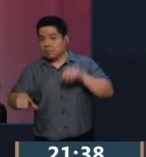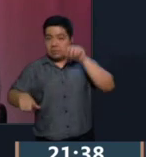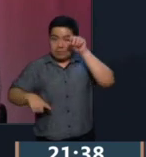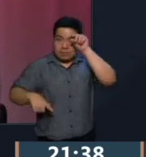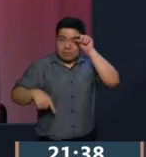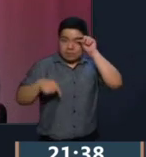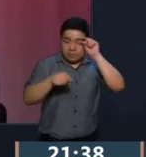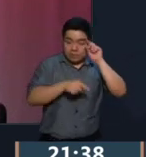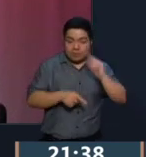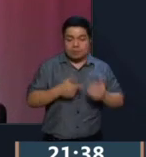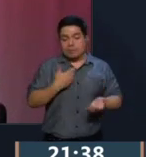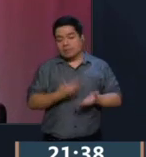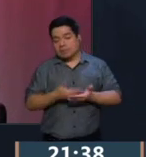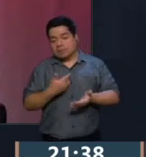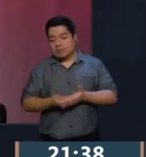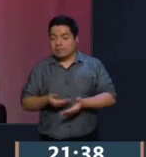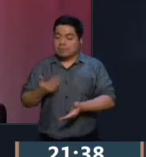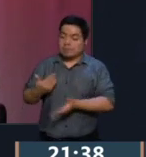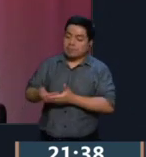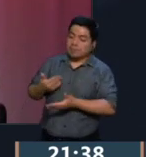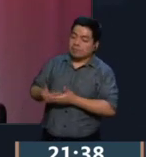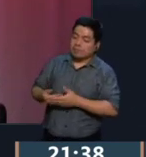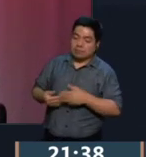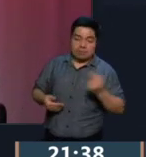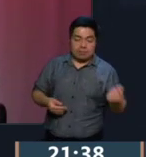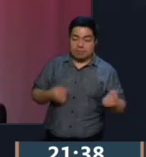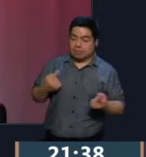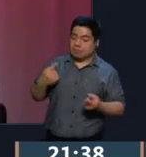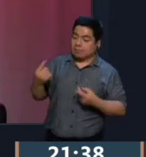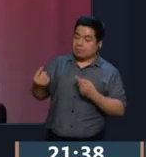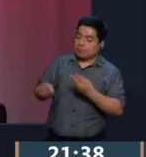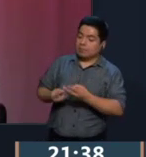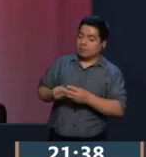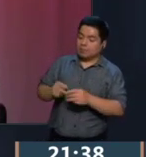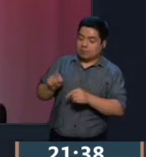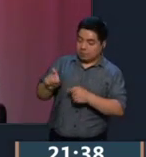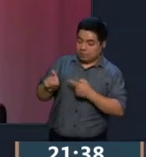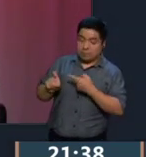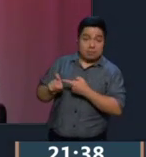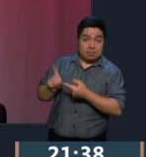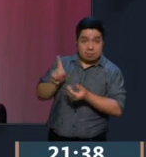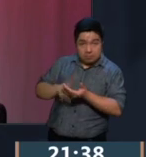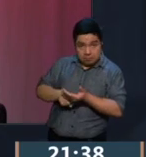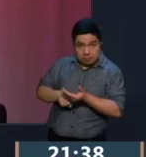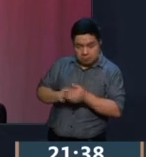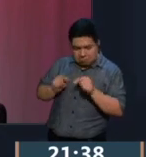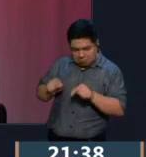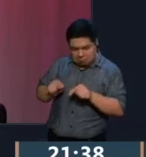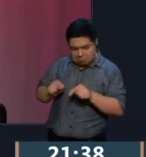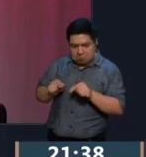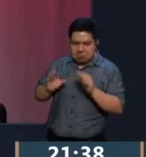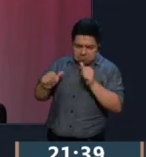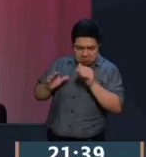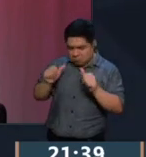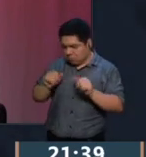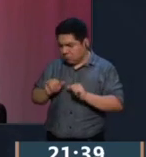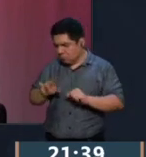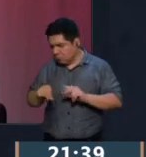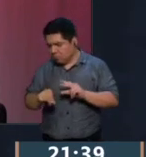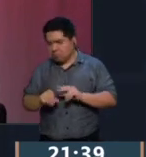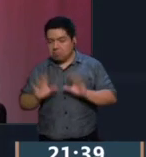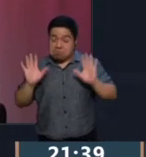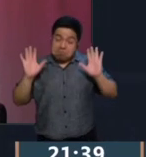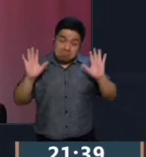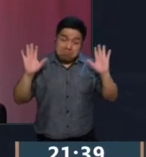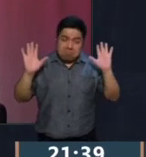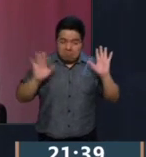un gobierno, 2 hechas por otro gobierno, y que el resultado de esos análisis, de ese diagnóstico de qué es lo que tiene el agua, pues se